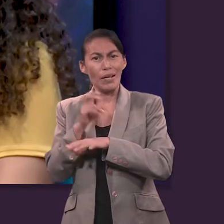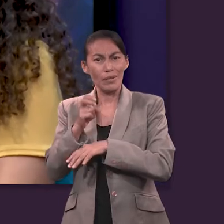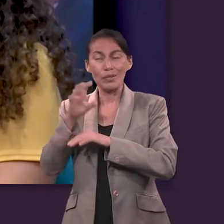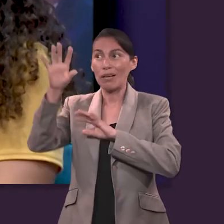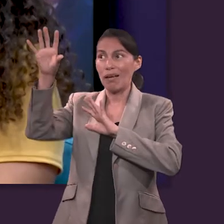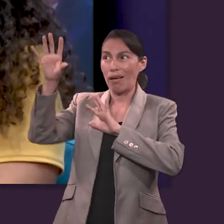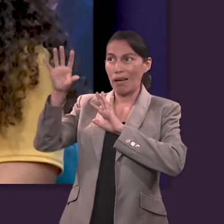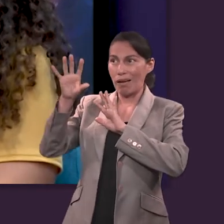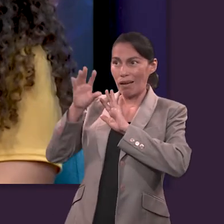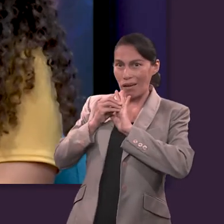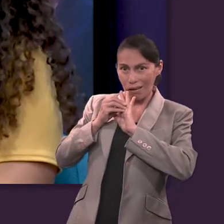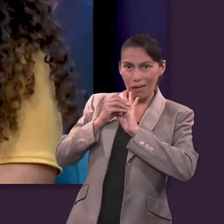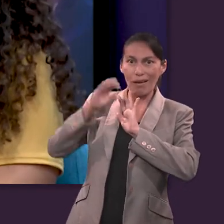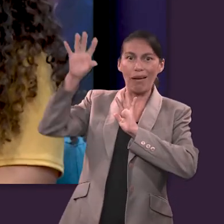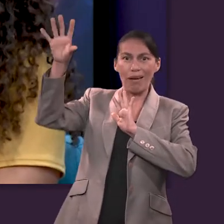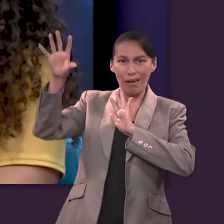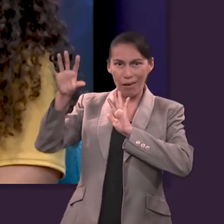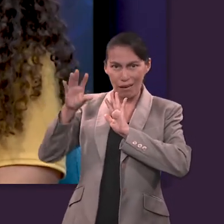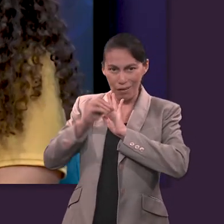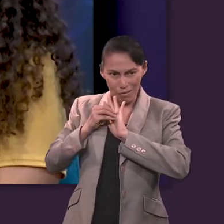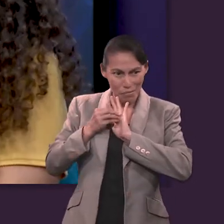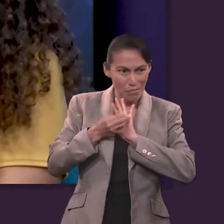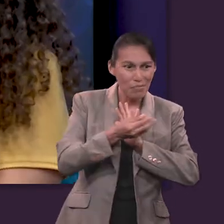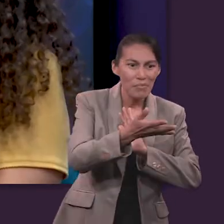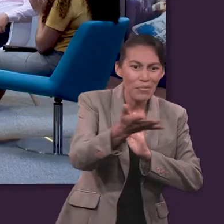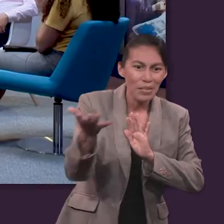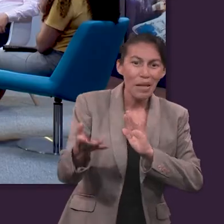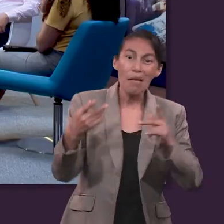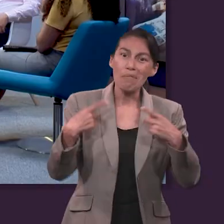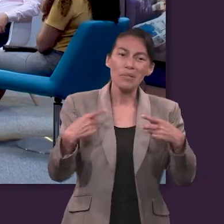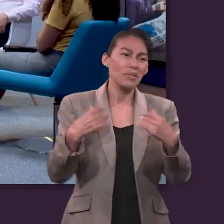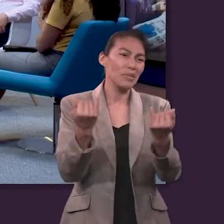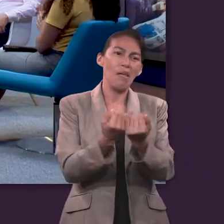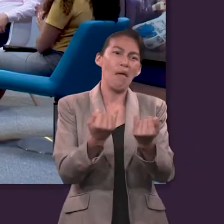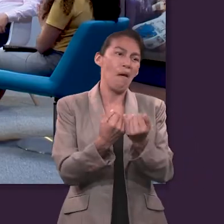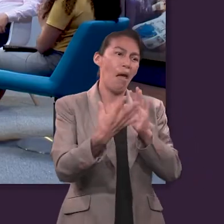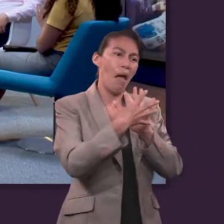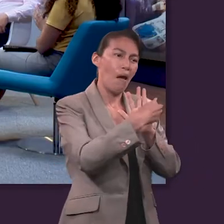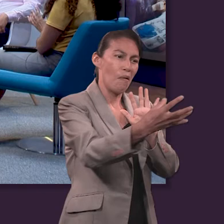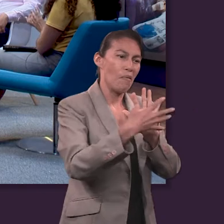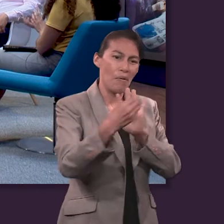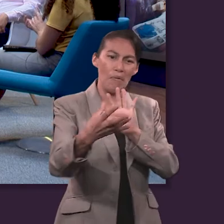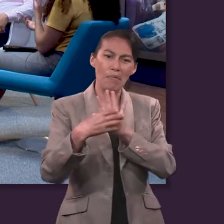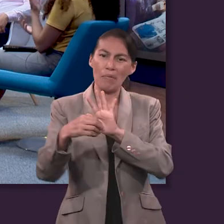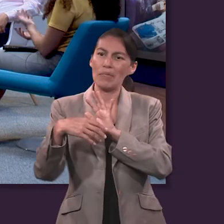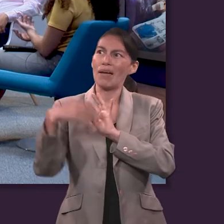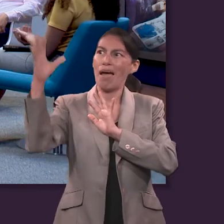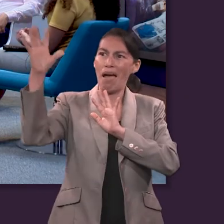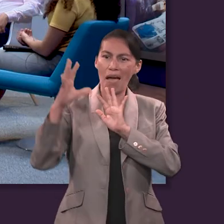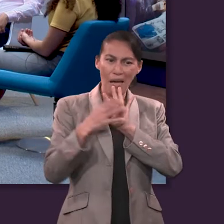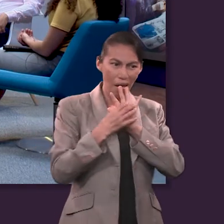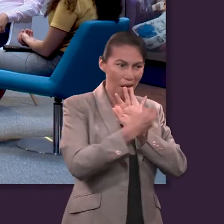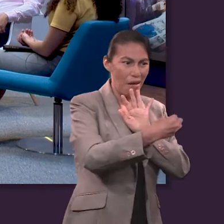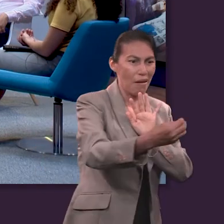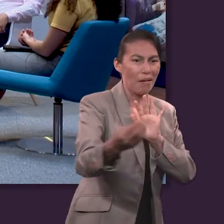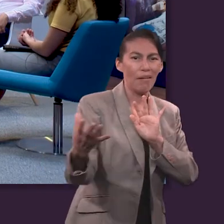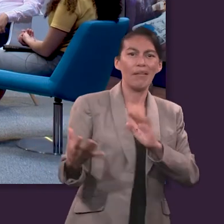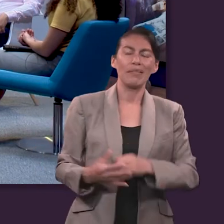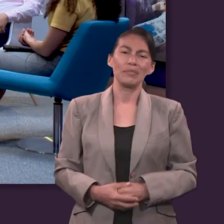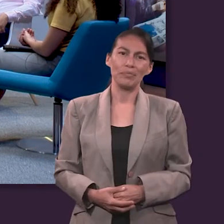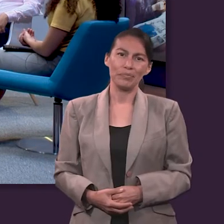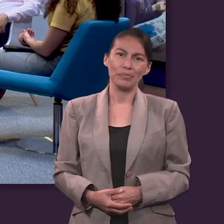a hacer ese reflejo de Jesús y las demás personas también van a poder seguir ese carácter perfecto que debería ser nuestro